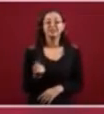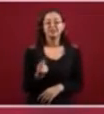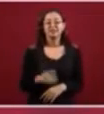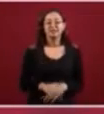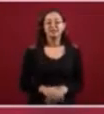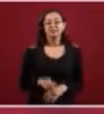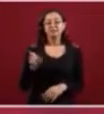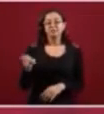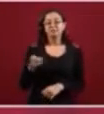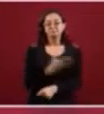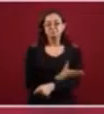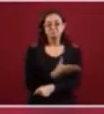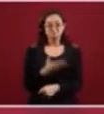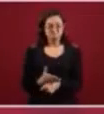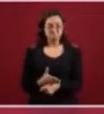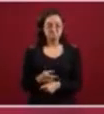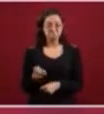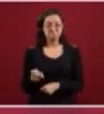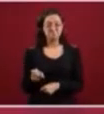respetó